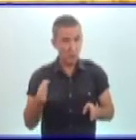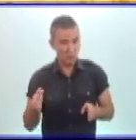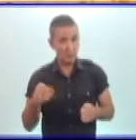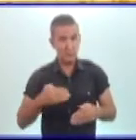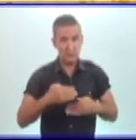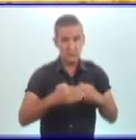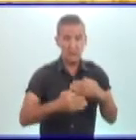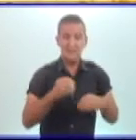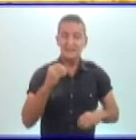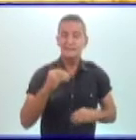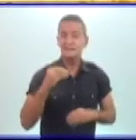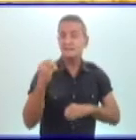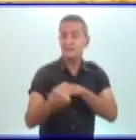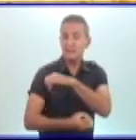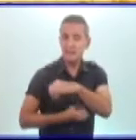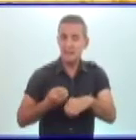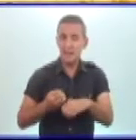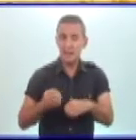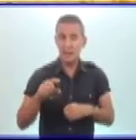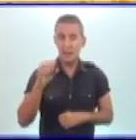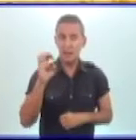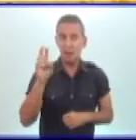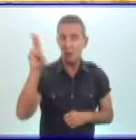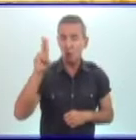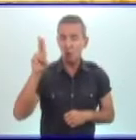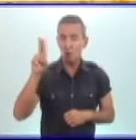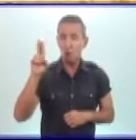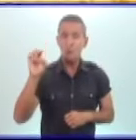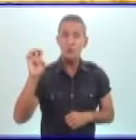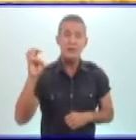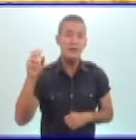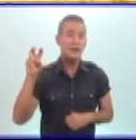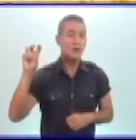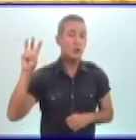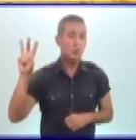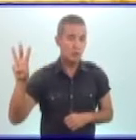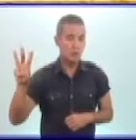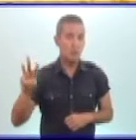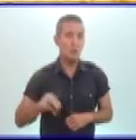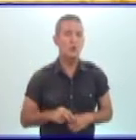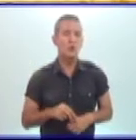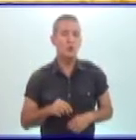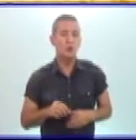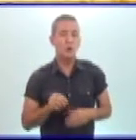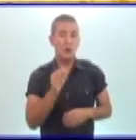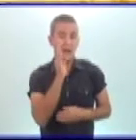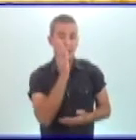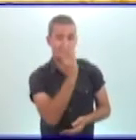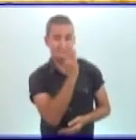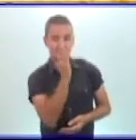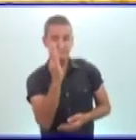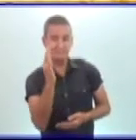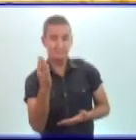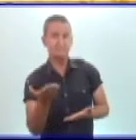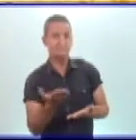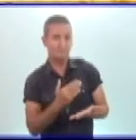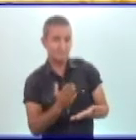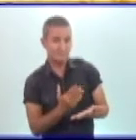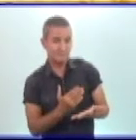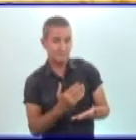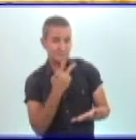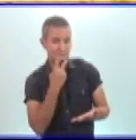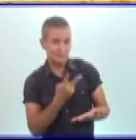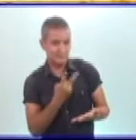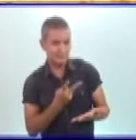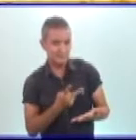unidad 8. Yo los invito a que vayan a la biblioteca de la escuela y puedan consultar las consecuencias que trajo para África la trata de